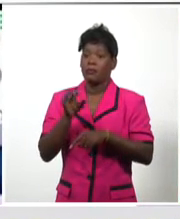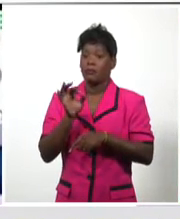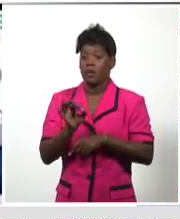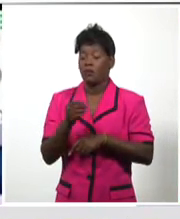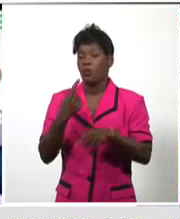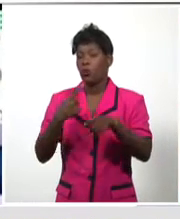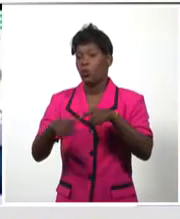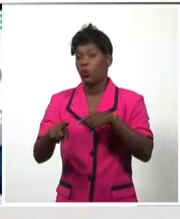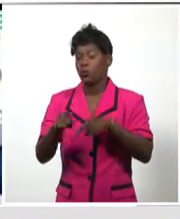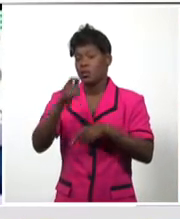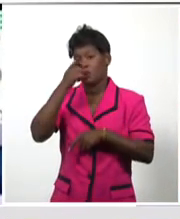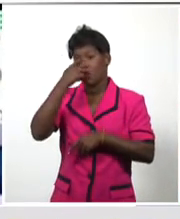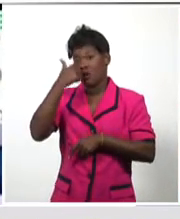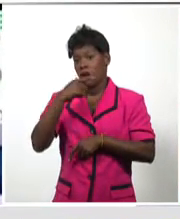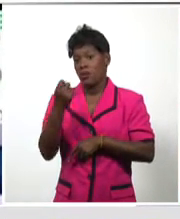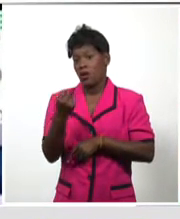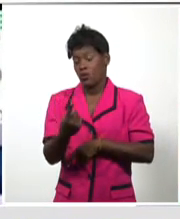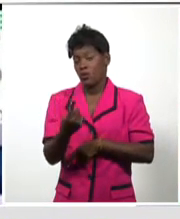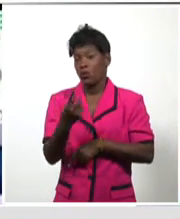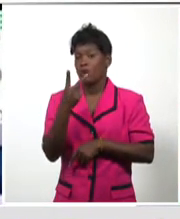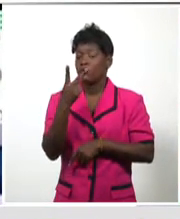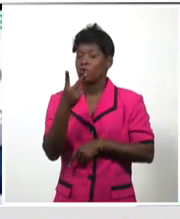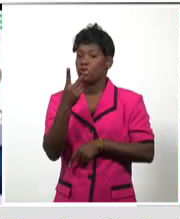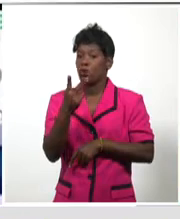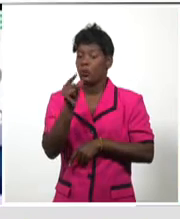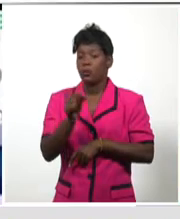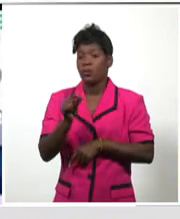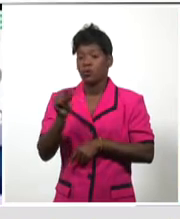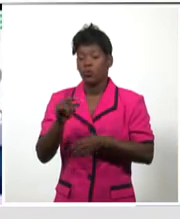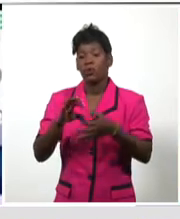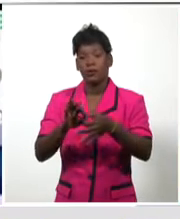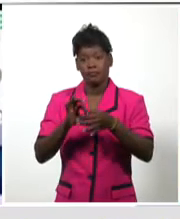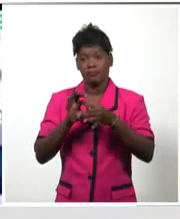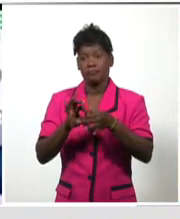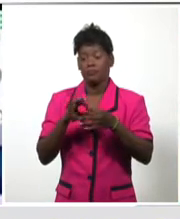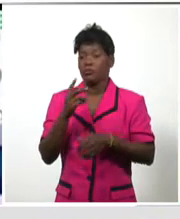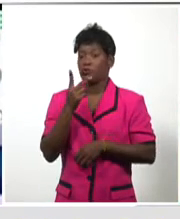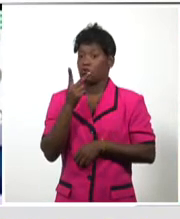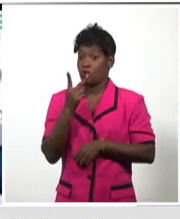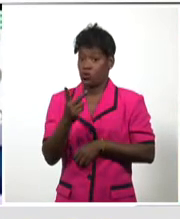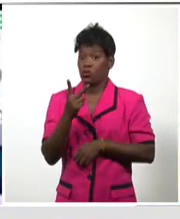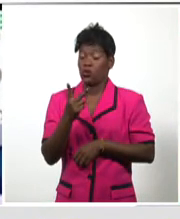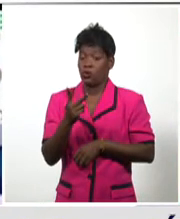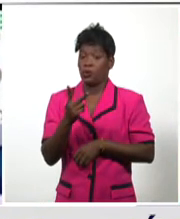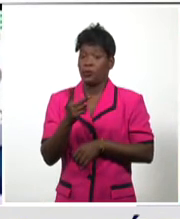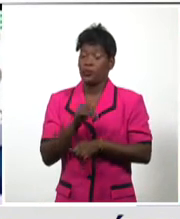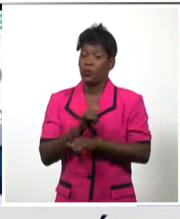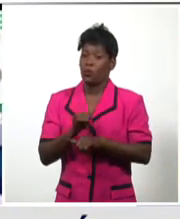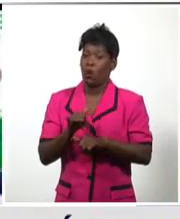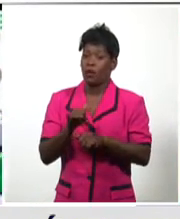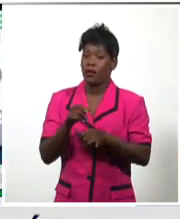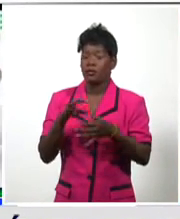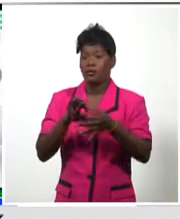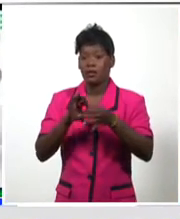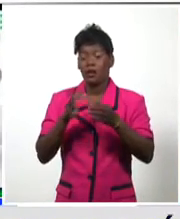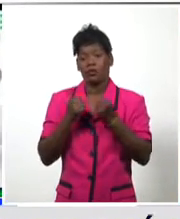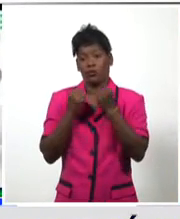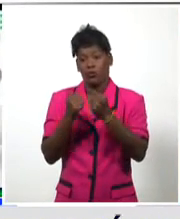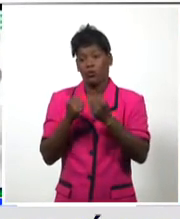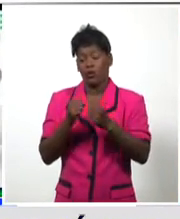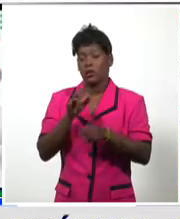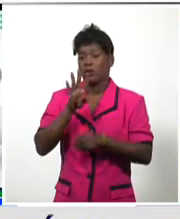Ciego de Ávila. 2 pacientes se reportan como graves, otros 2 como en estado crítico y